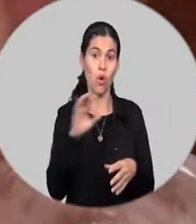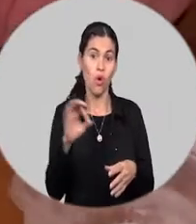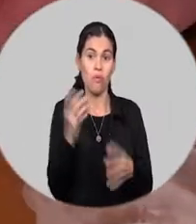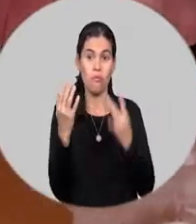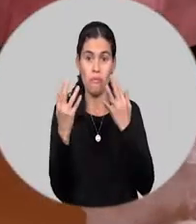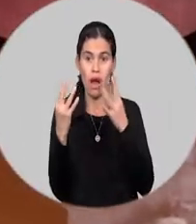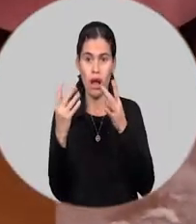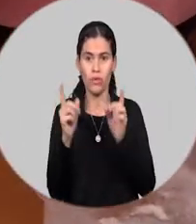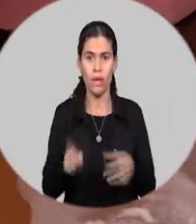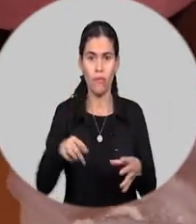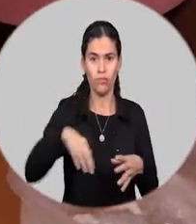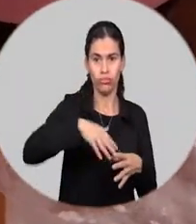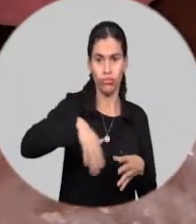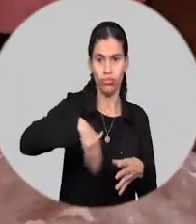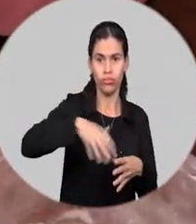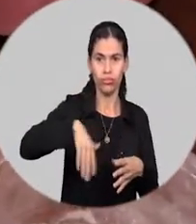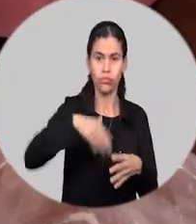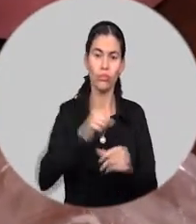con la mano.